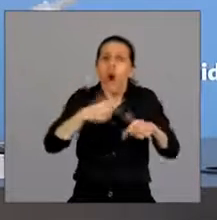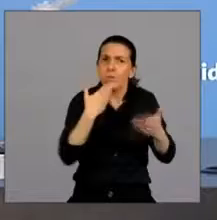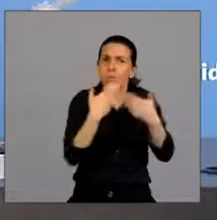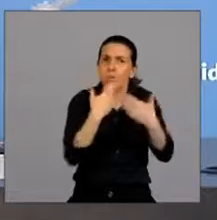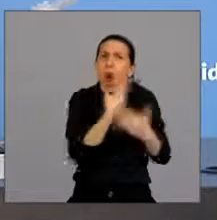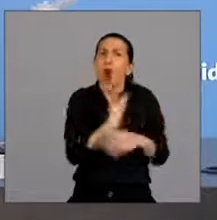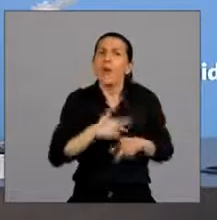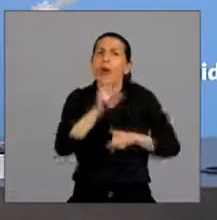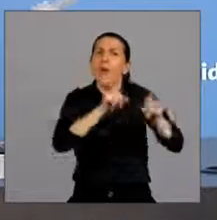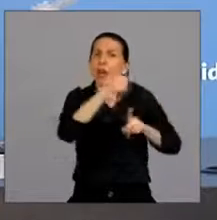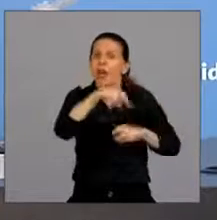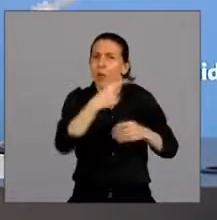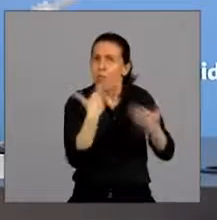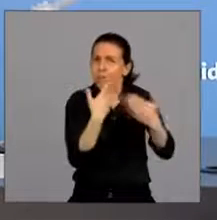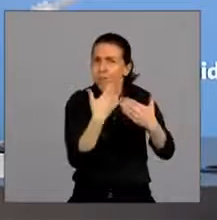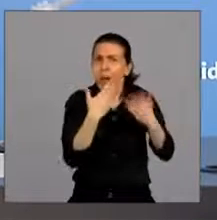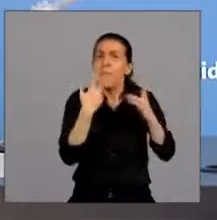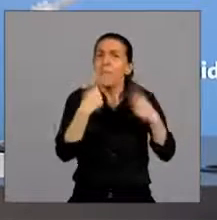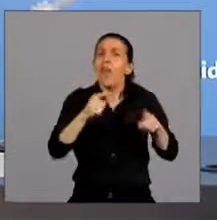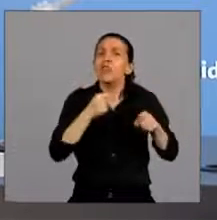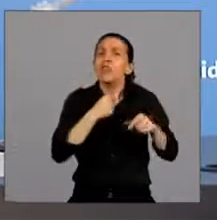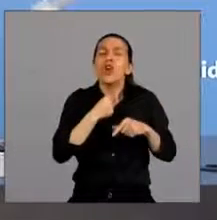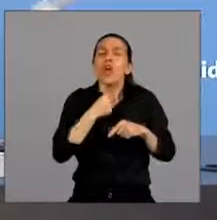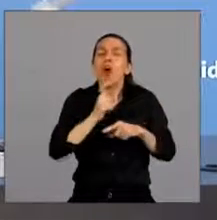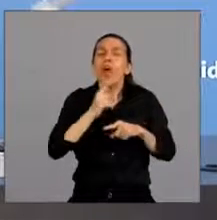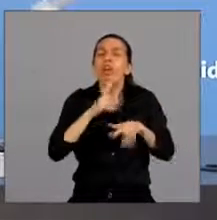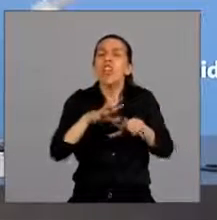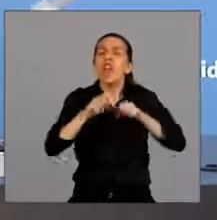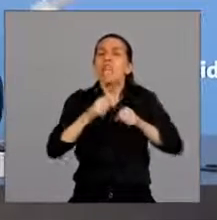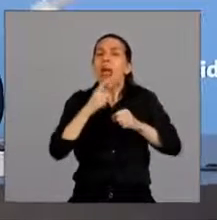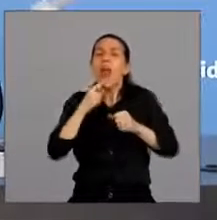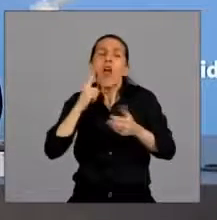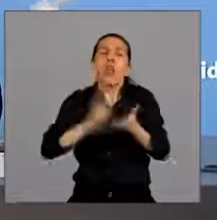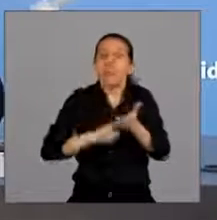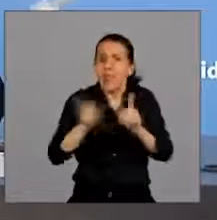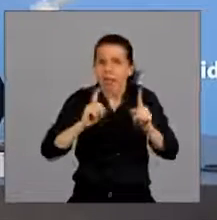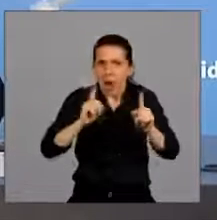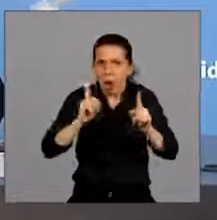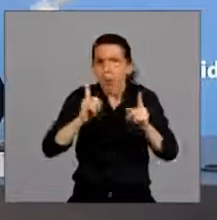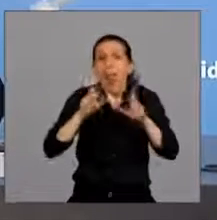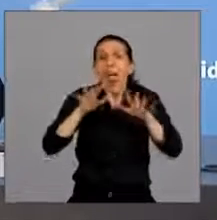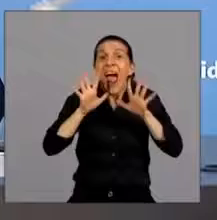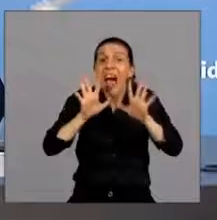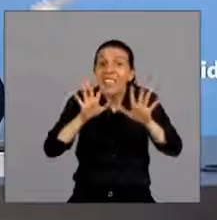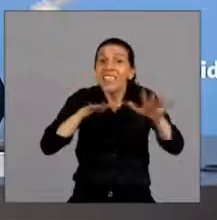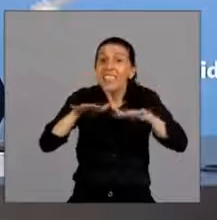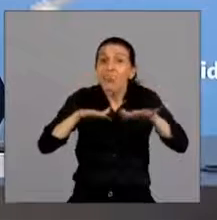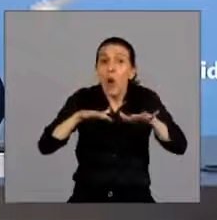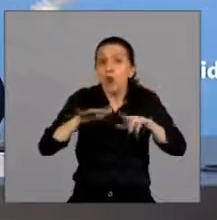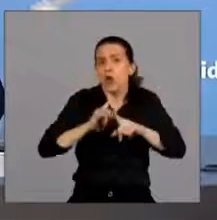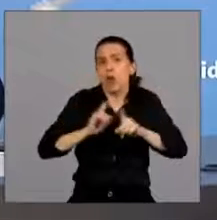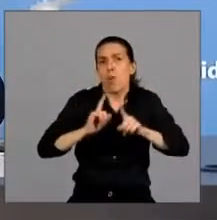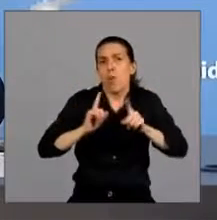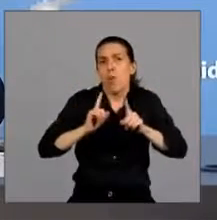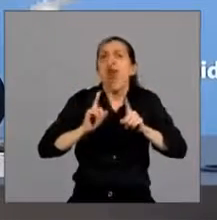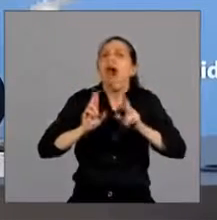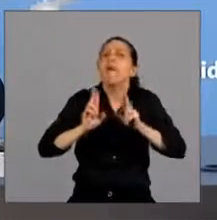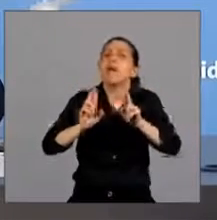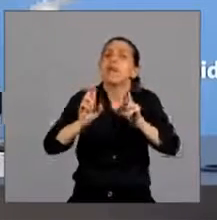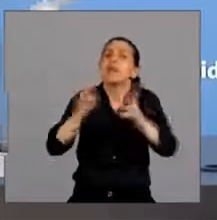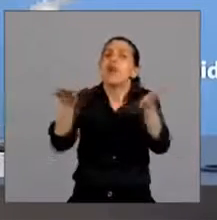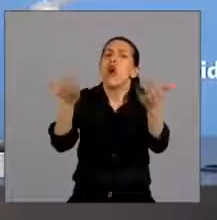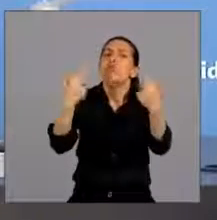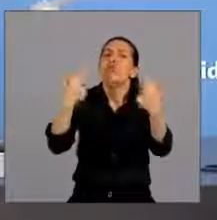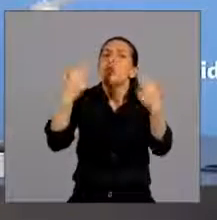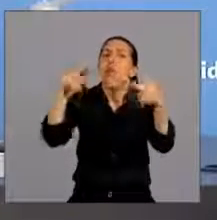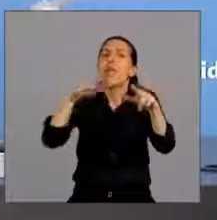Miren, lo que quiero es no precipitar cosas, porque en estas condiciones no podemos. Está claro, en estas condiciones no se puede,